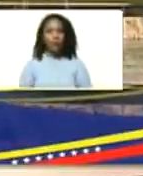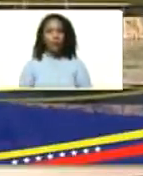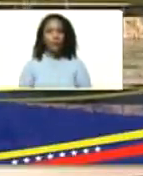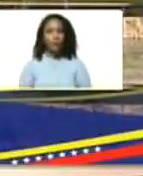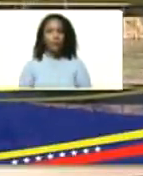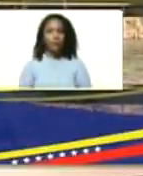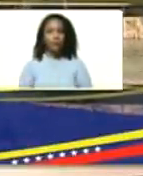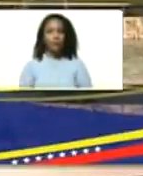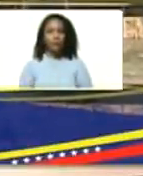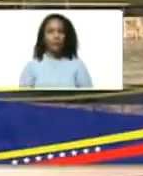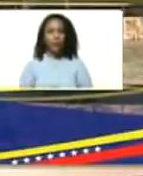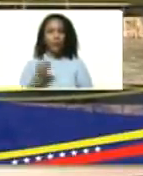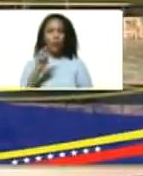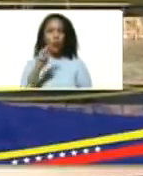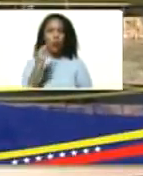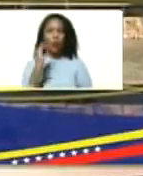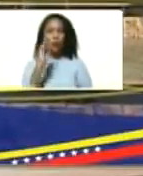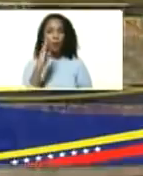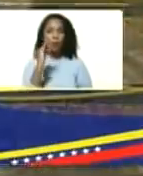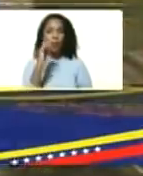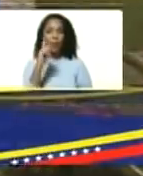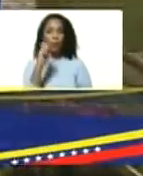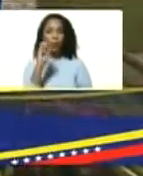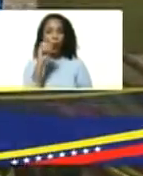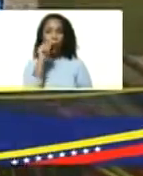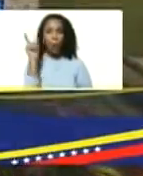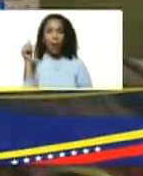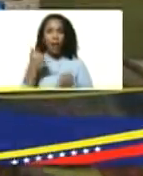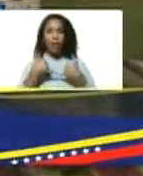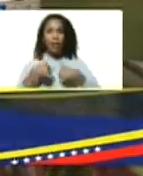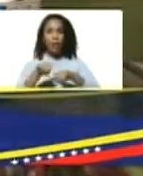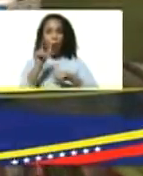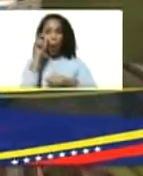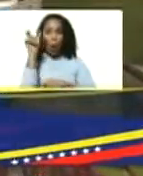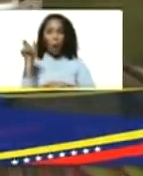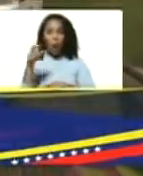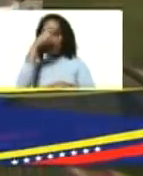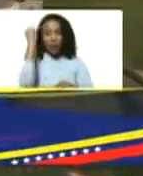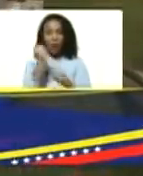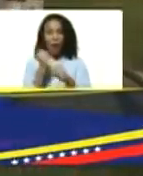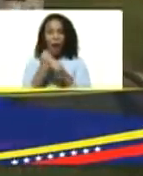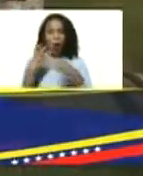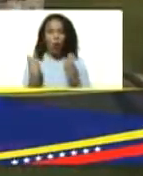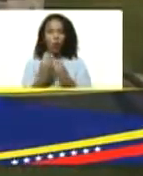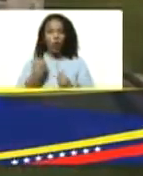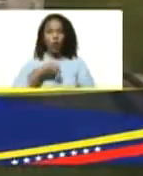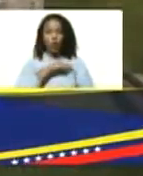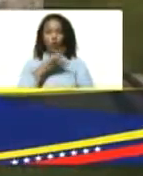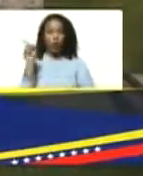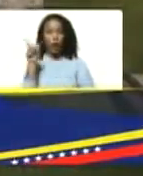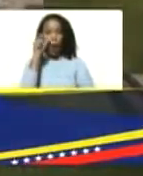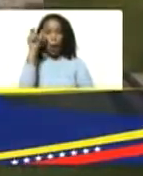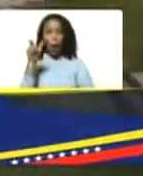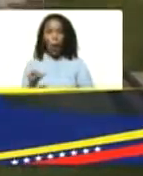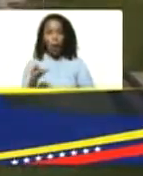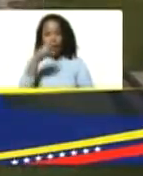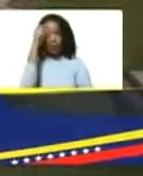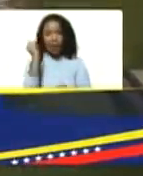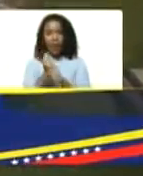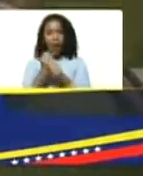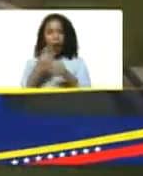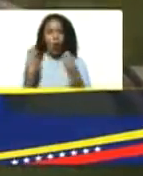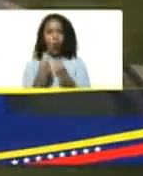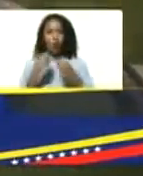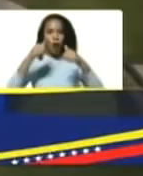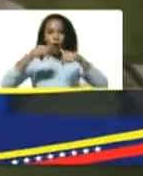uribito está vivito el hijo de álvaro uribe vélez trabaja con nosotros un hijo de álvaro uribe vélez trabaja con nosotros